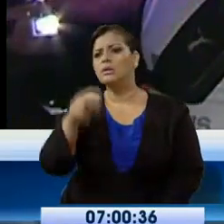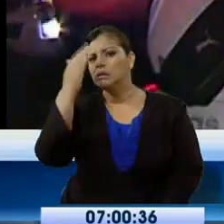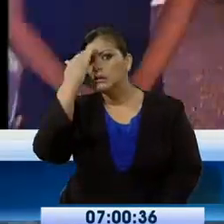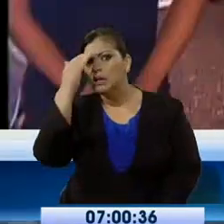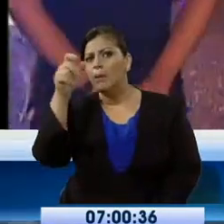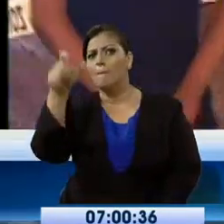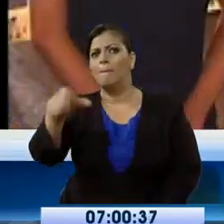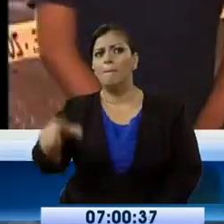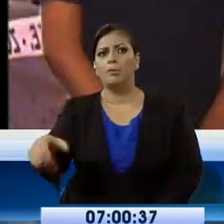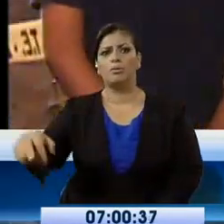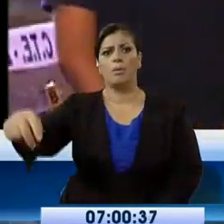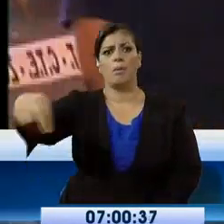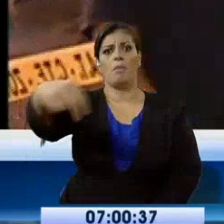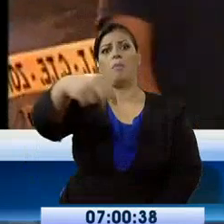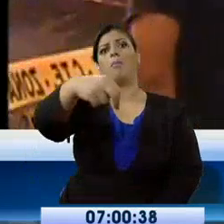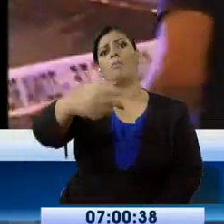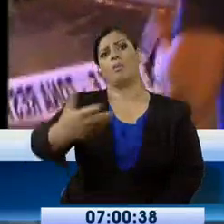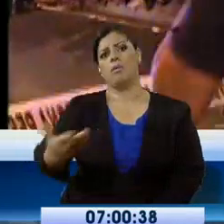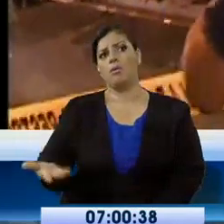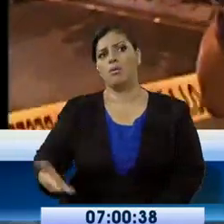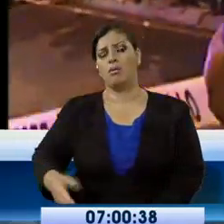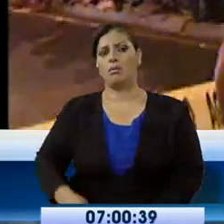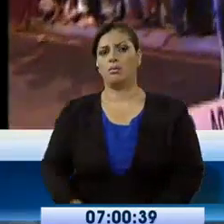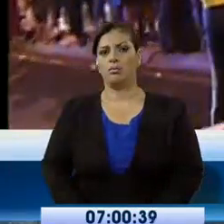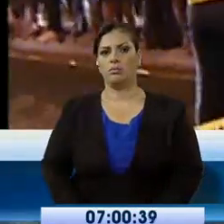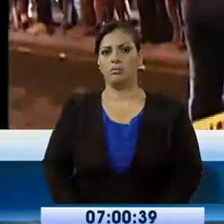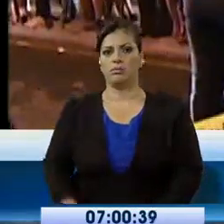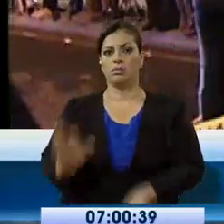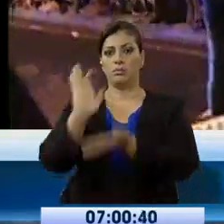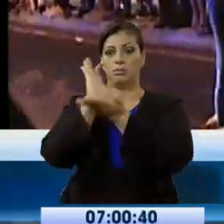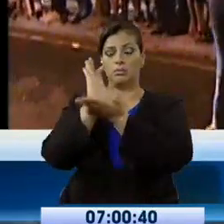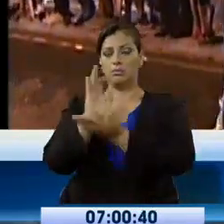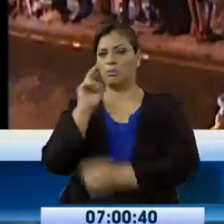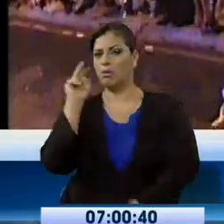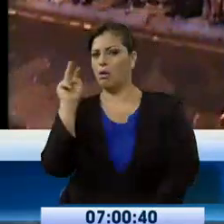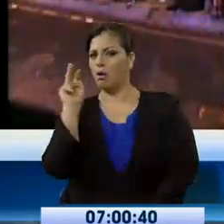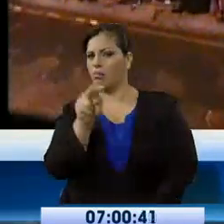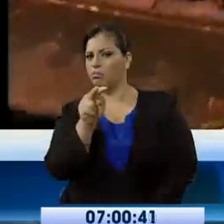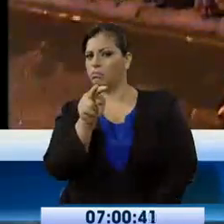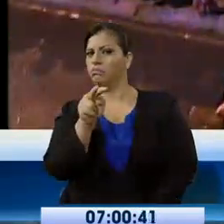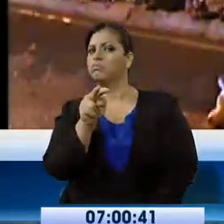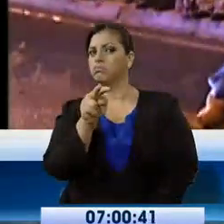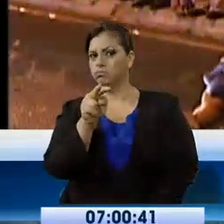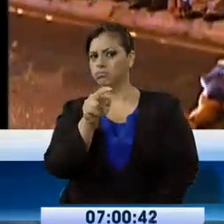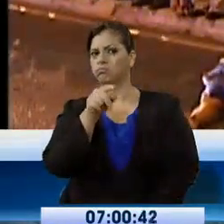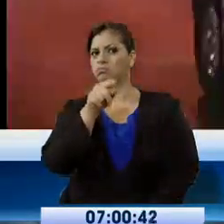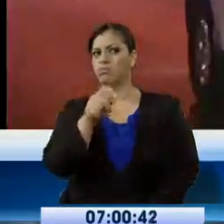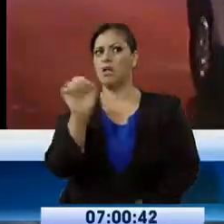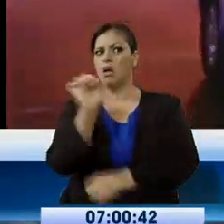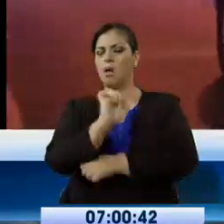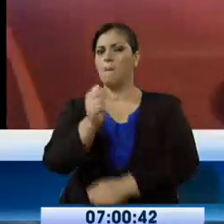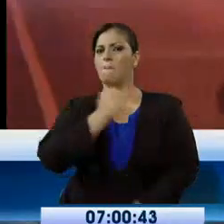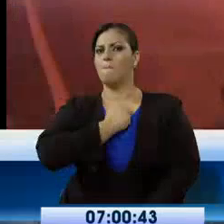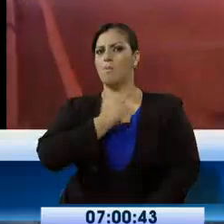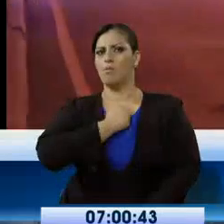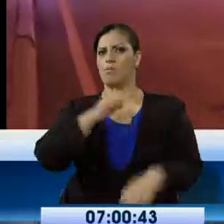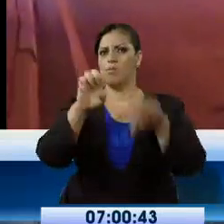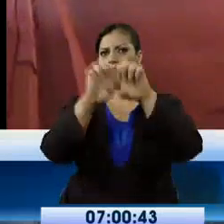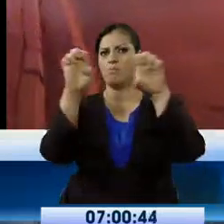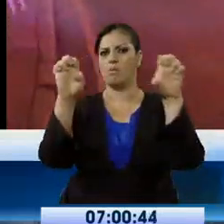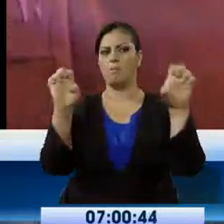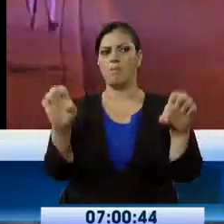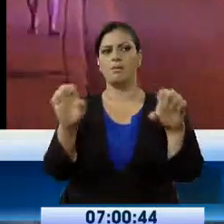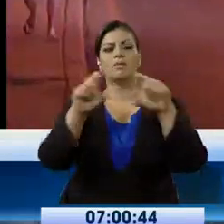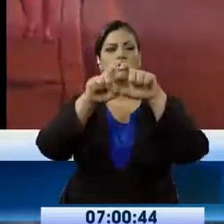pues a veces. Testigos aseguran que el vehículo pertenece a una empresa de seguridad, el cual aún no